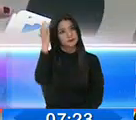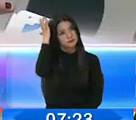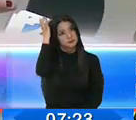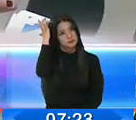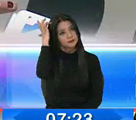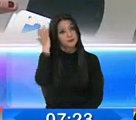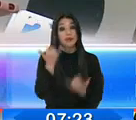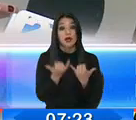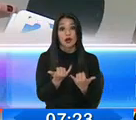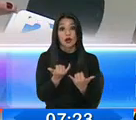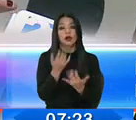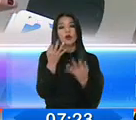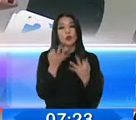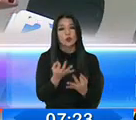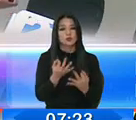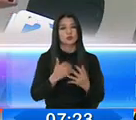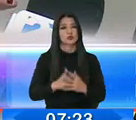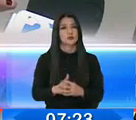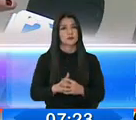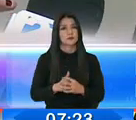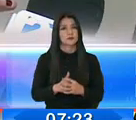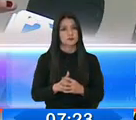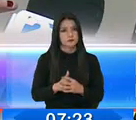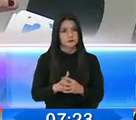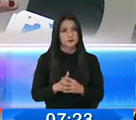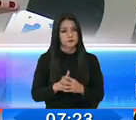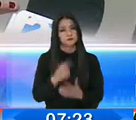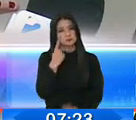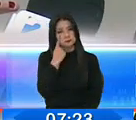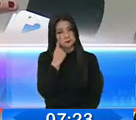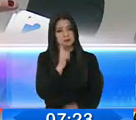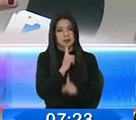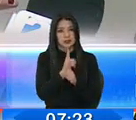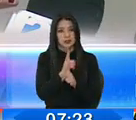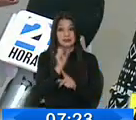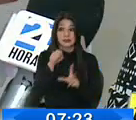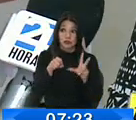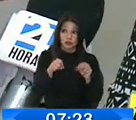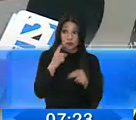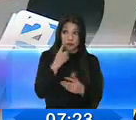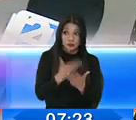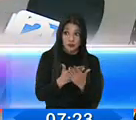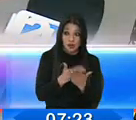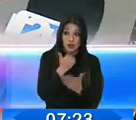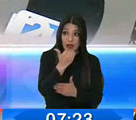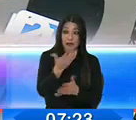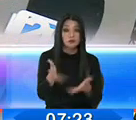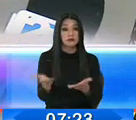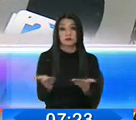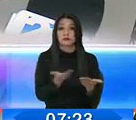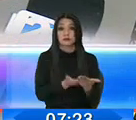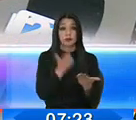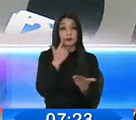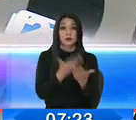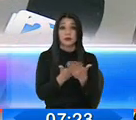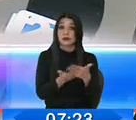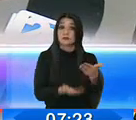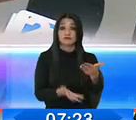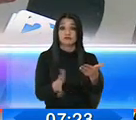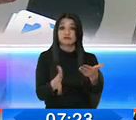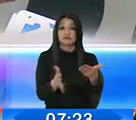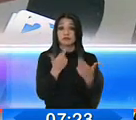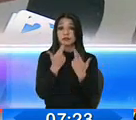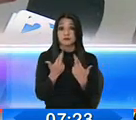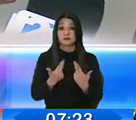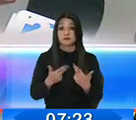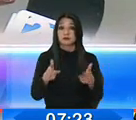se hizo la prueba y le insistieron en que si iba a actuar prueba, no hubo ninguna